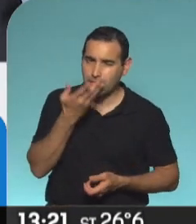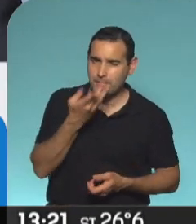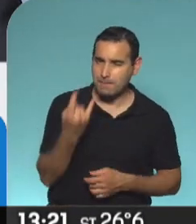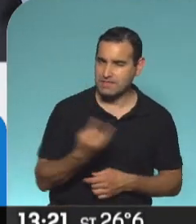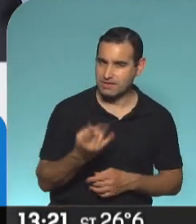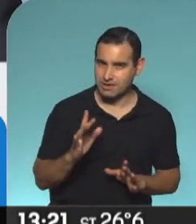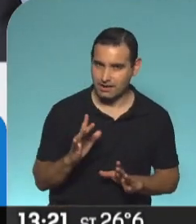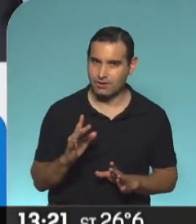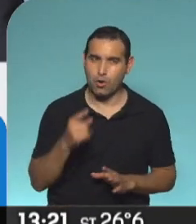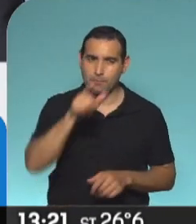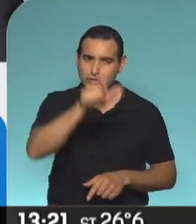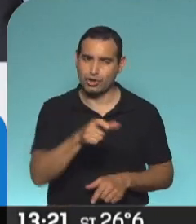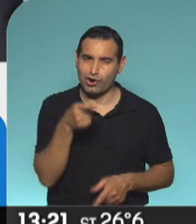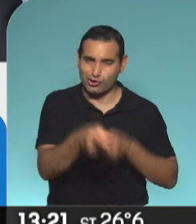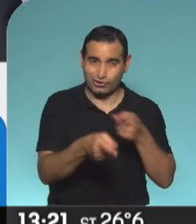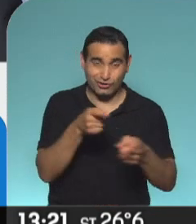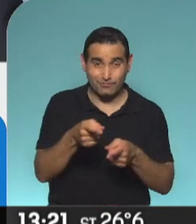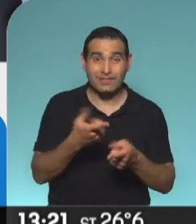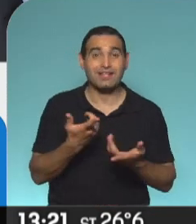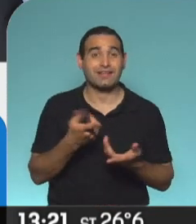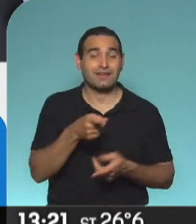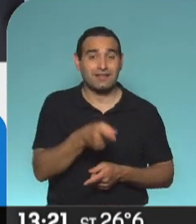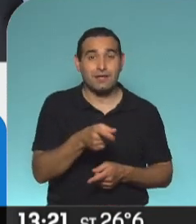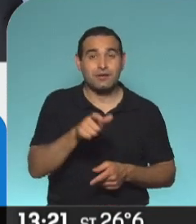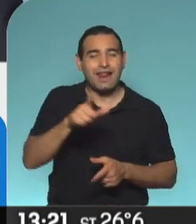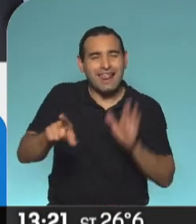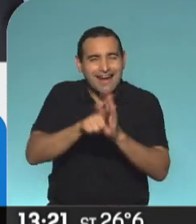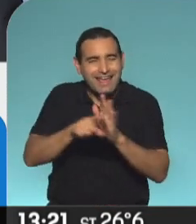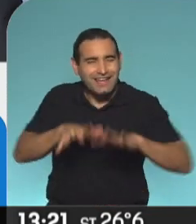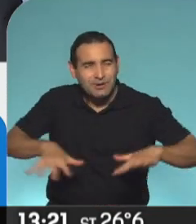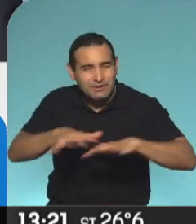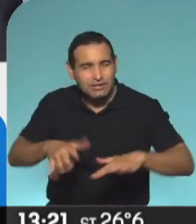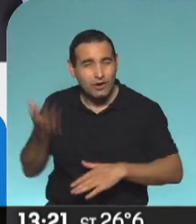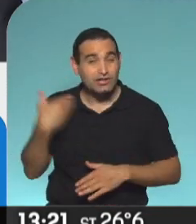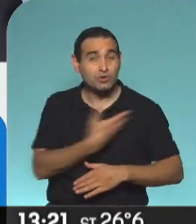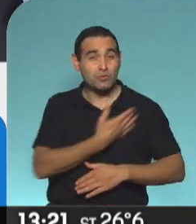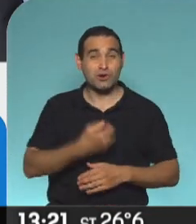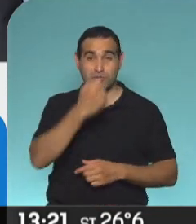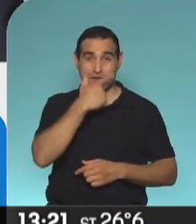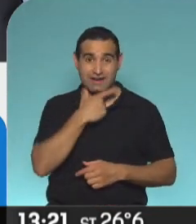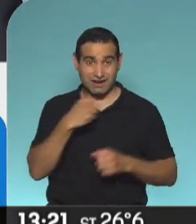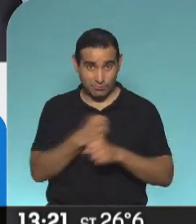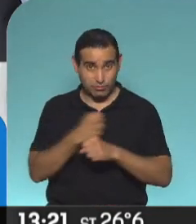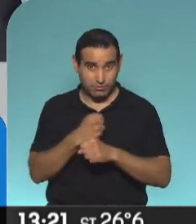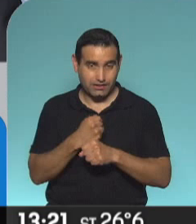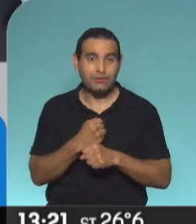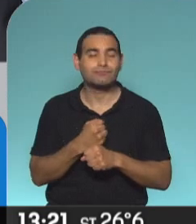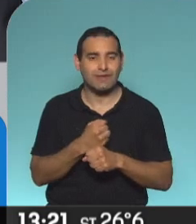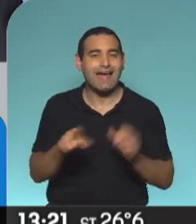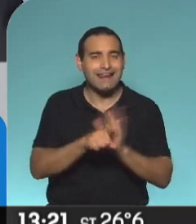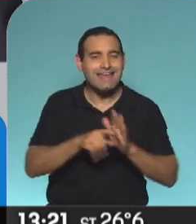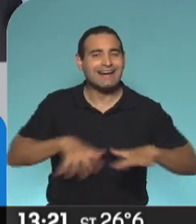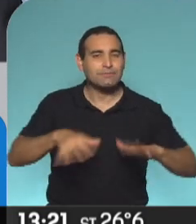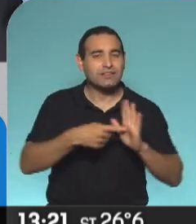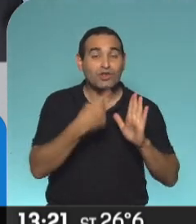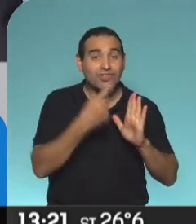o funcionario. Bien, la propia ley del arrepentido que el gobierno de Mauricio Macri sancionó preveía específicamente que